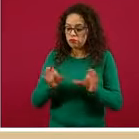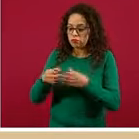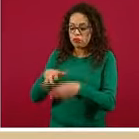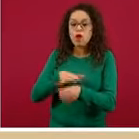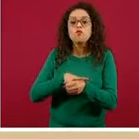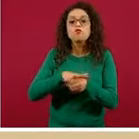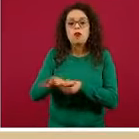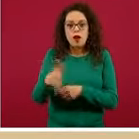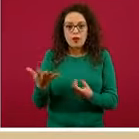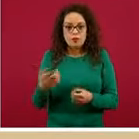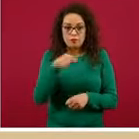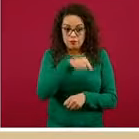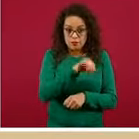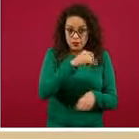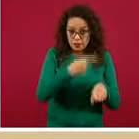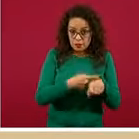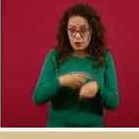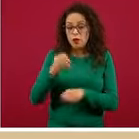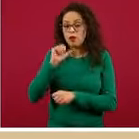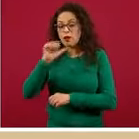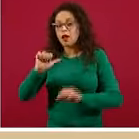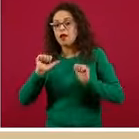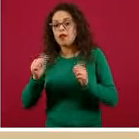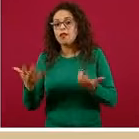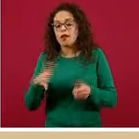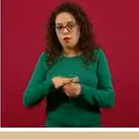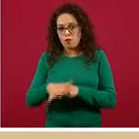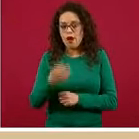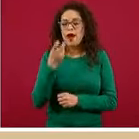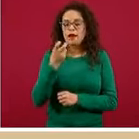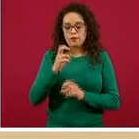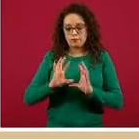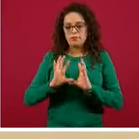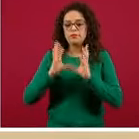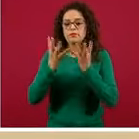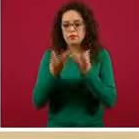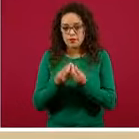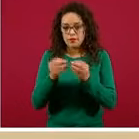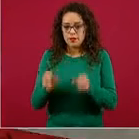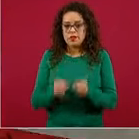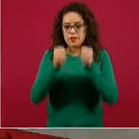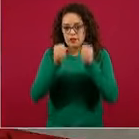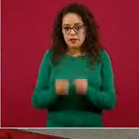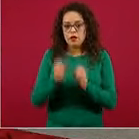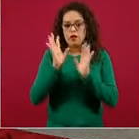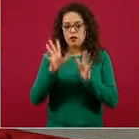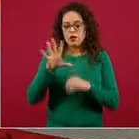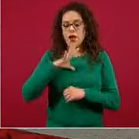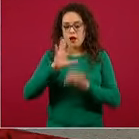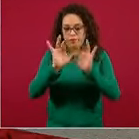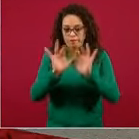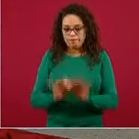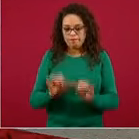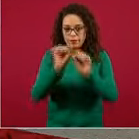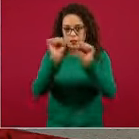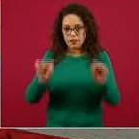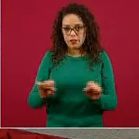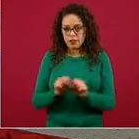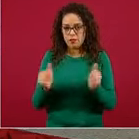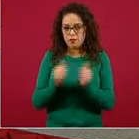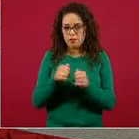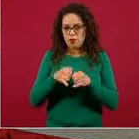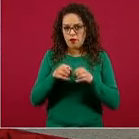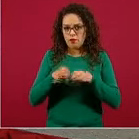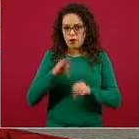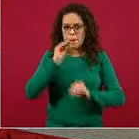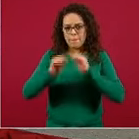entonces acercarnos de una mejor manera a la cantidad de casos confirmados que están en el sistema de información. Y lo que